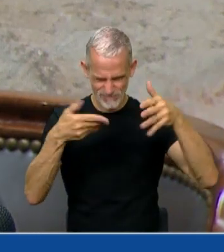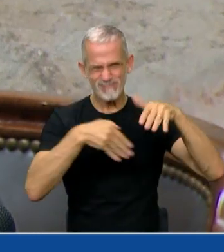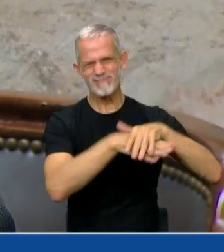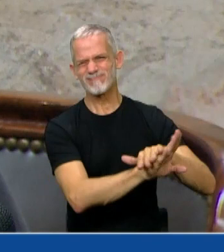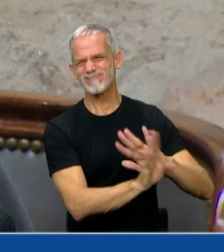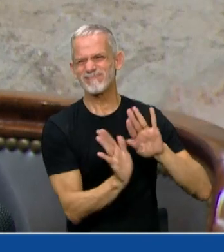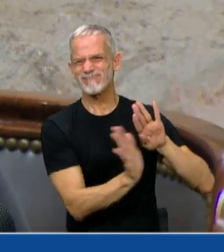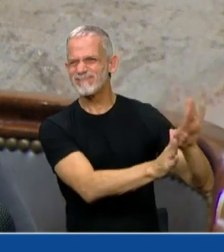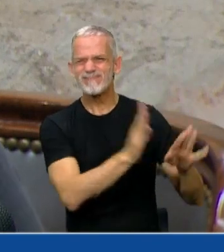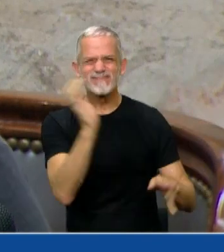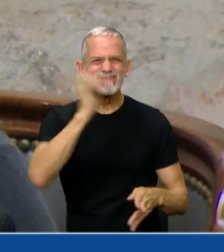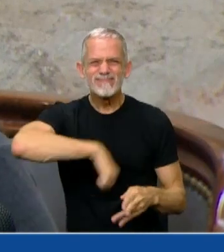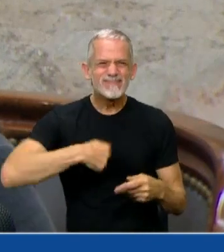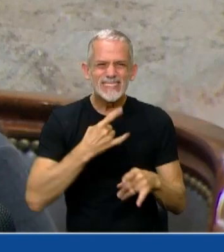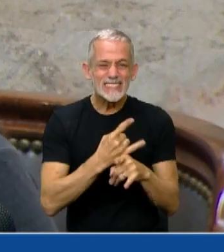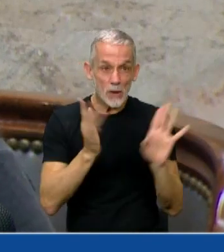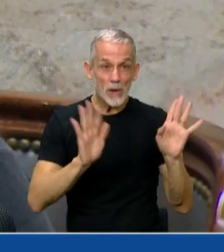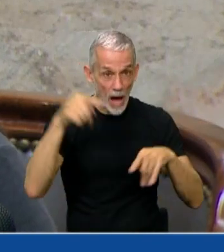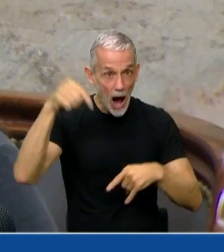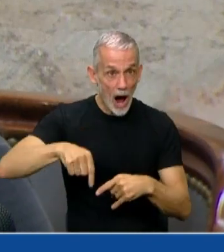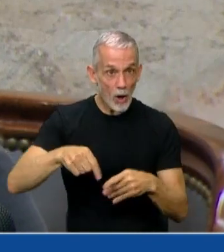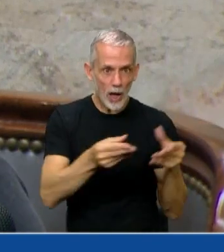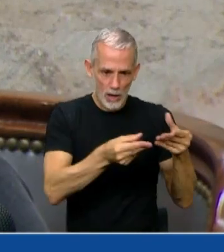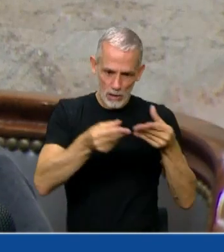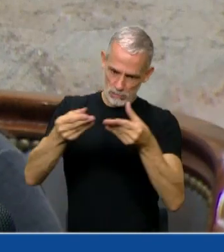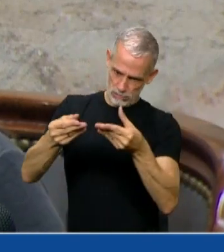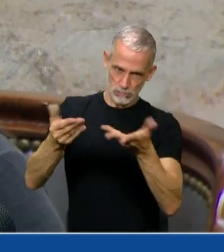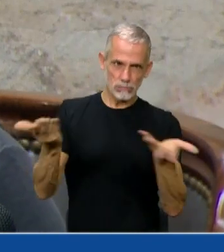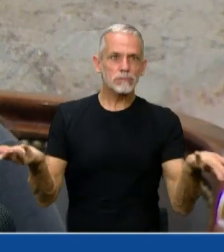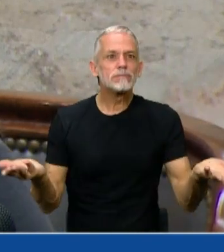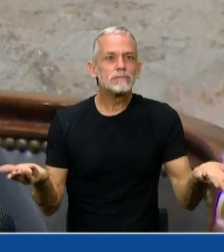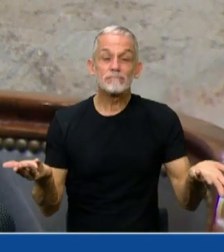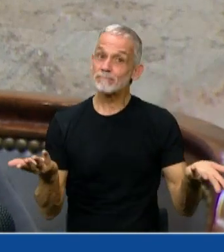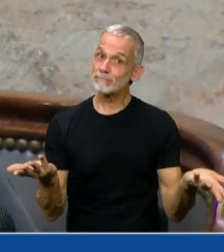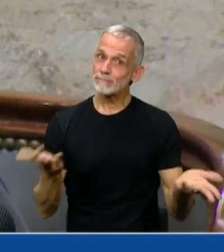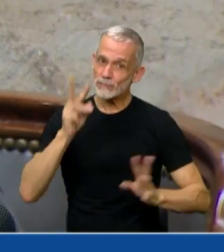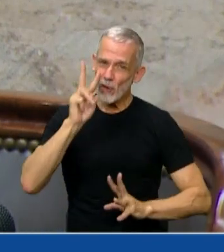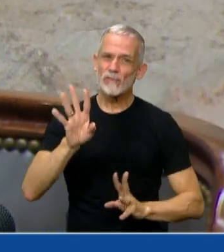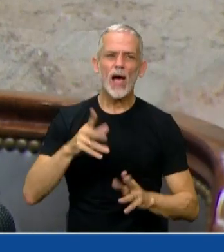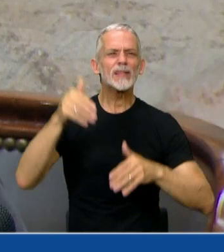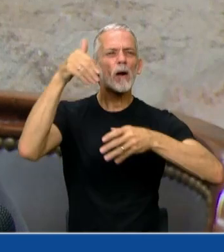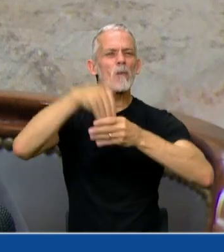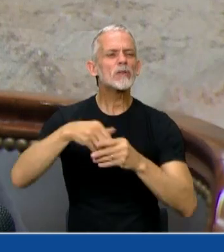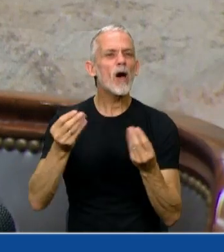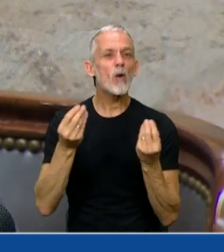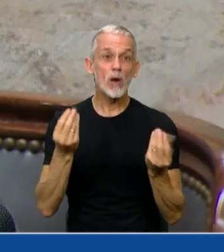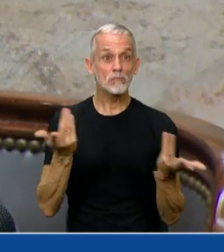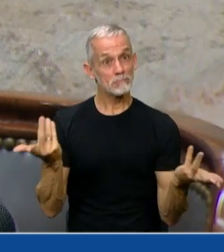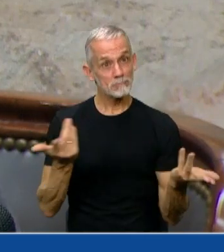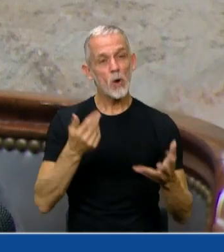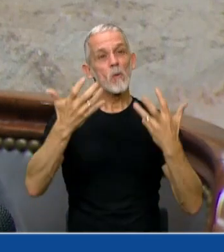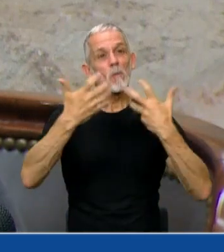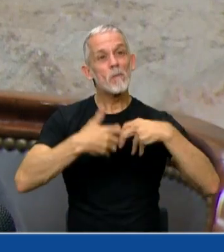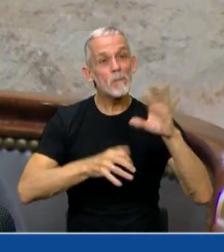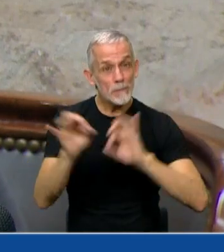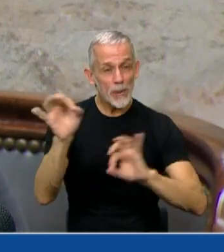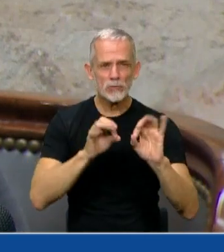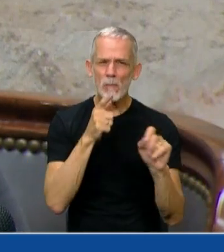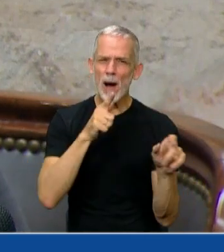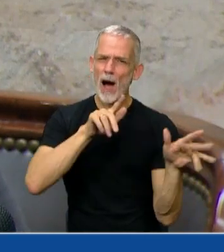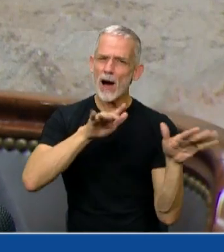siempre. Y sin embargo ahora, miren cómo son las cosas. Vamos a votar un proyecto que es